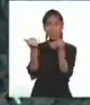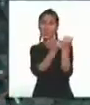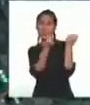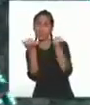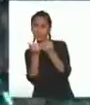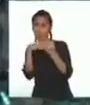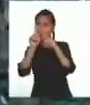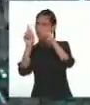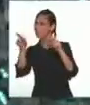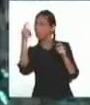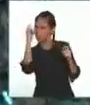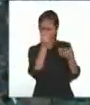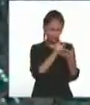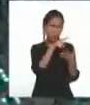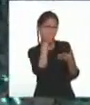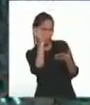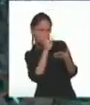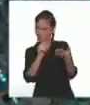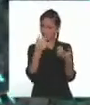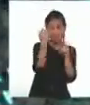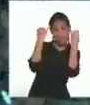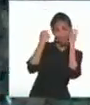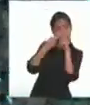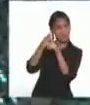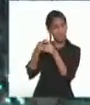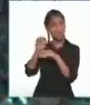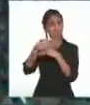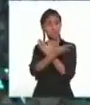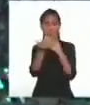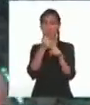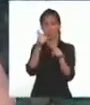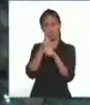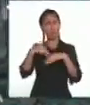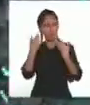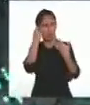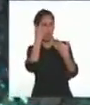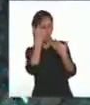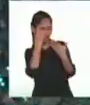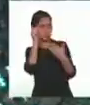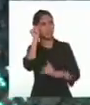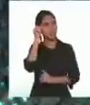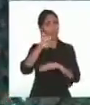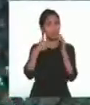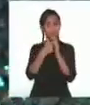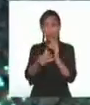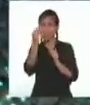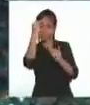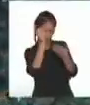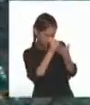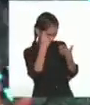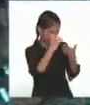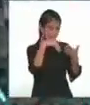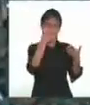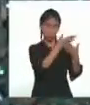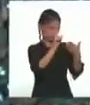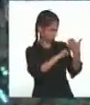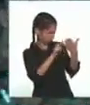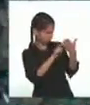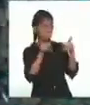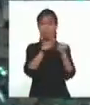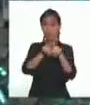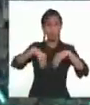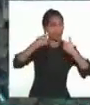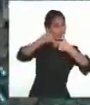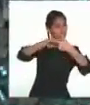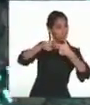para preparar las preguntas. También pueden probarlas con otras personas para comprobar que se entiendan. Y no se olviden de revisar sus apuntes para tener las respuestas. También pueden dividir